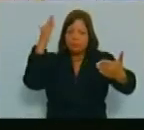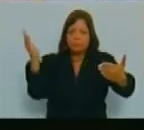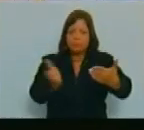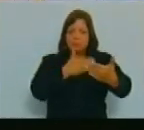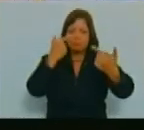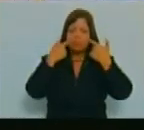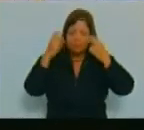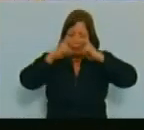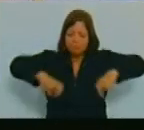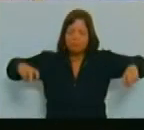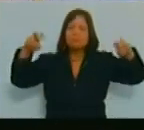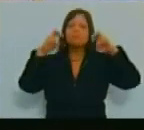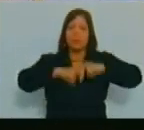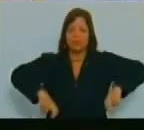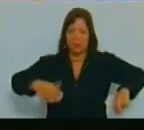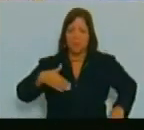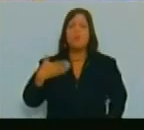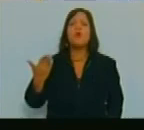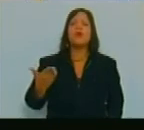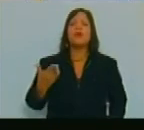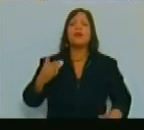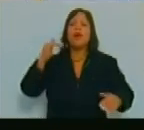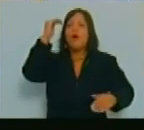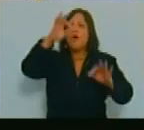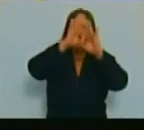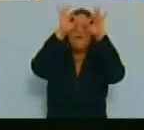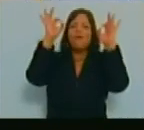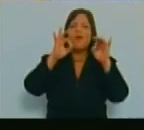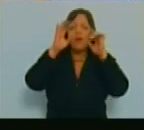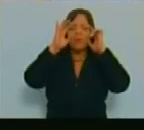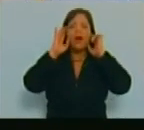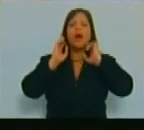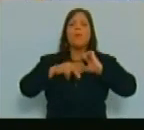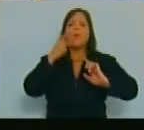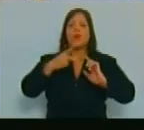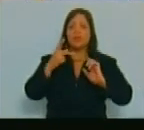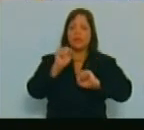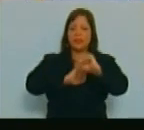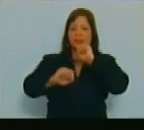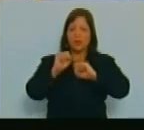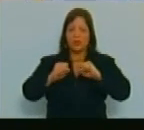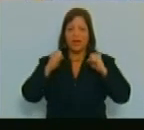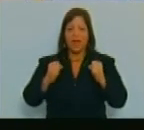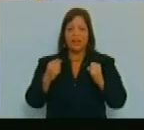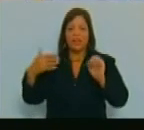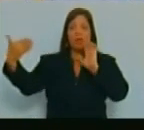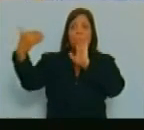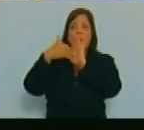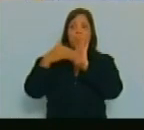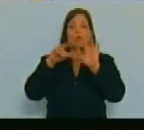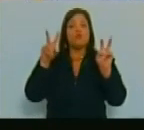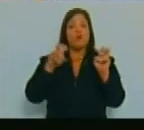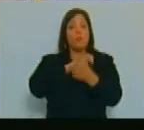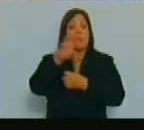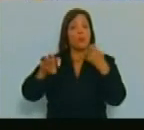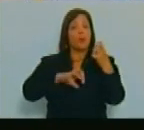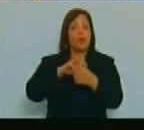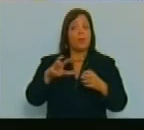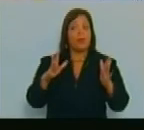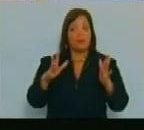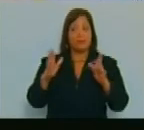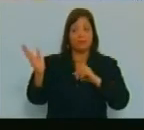ahí está la estructura de la política de seguridad ciudadana ante las nuevas amenazas que